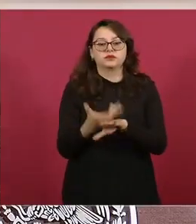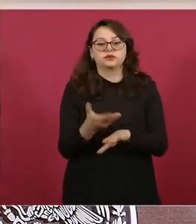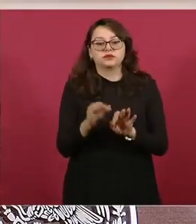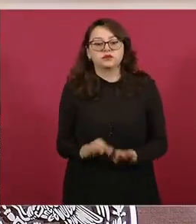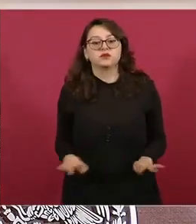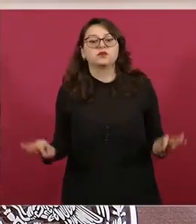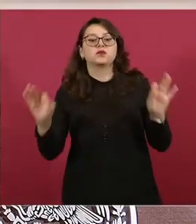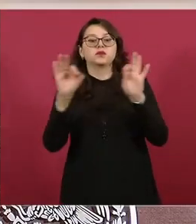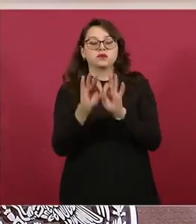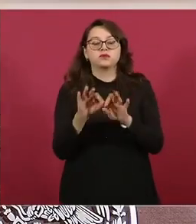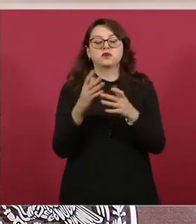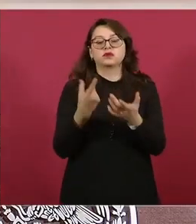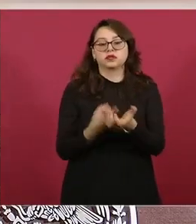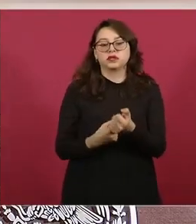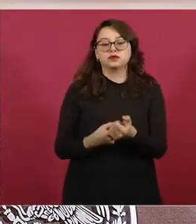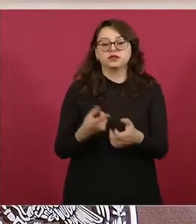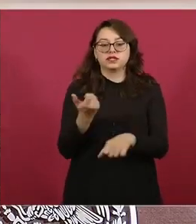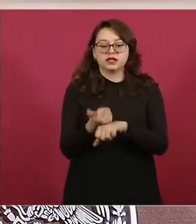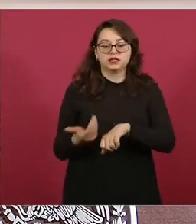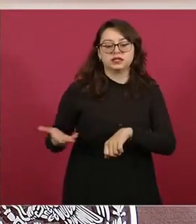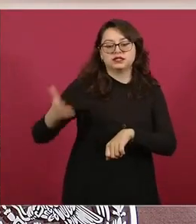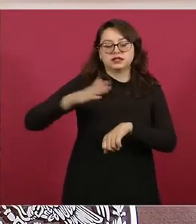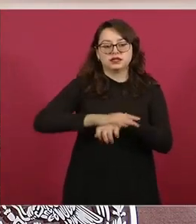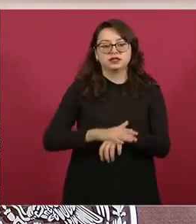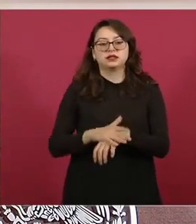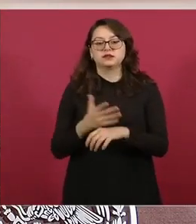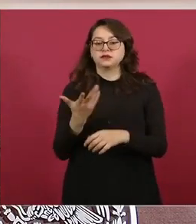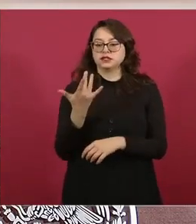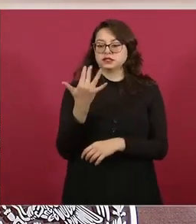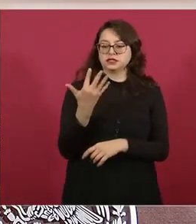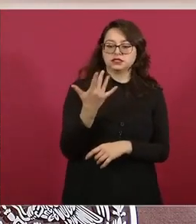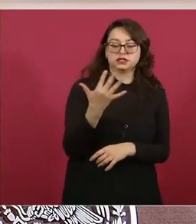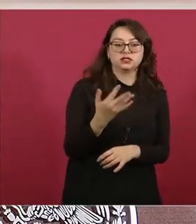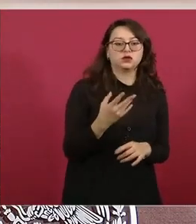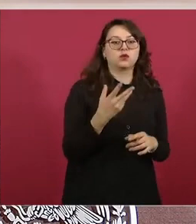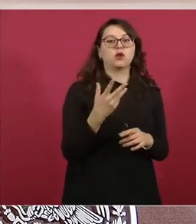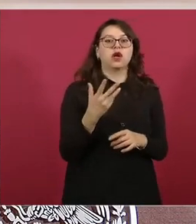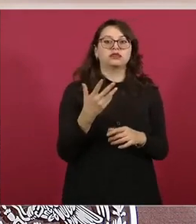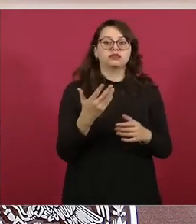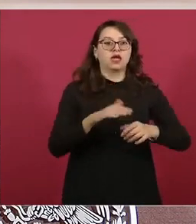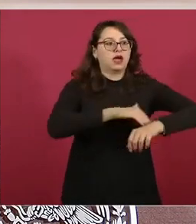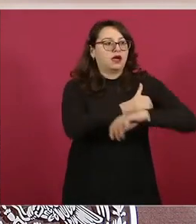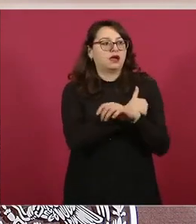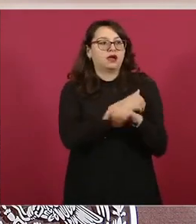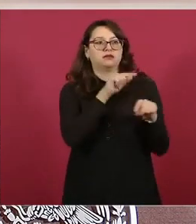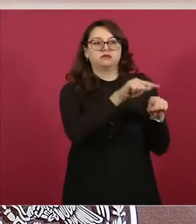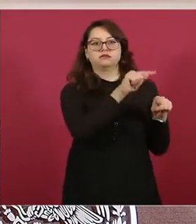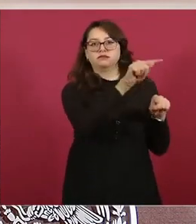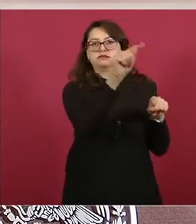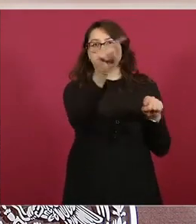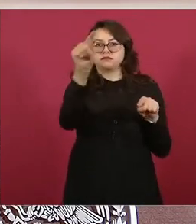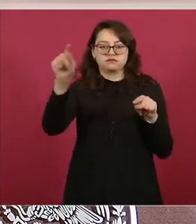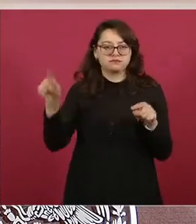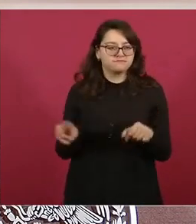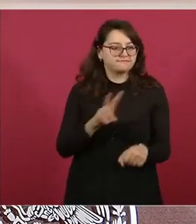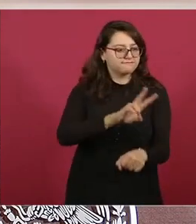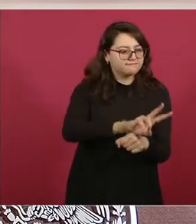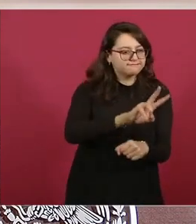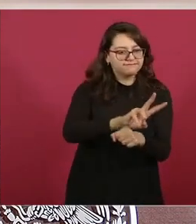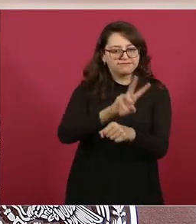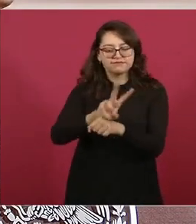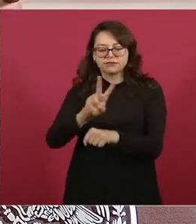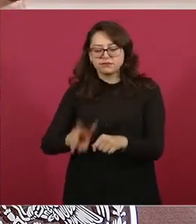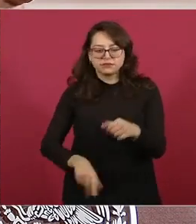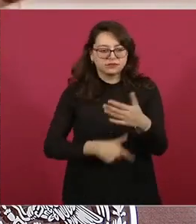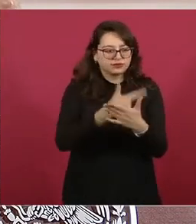tener la administración y ubicación de los 50 almacenes estatales y lograr medir el abasto de medicamentos.